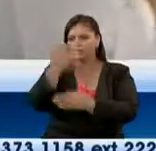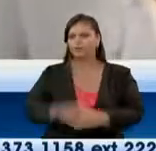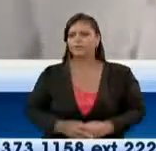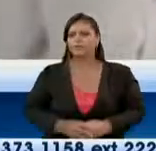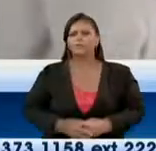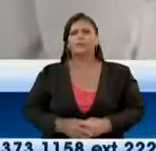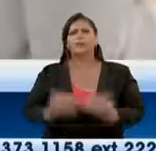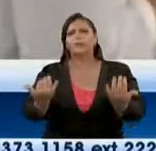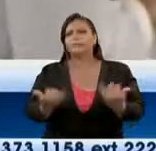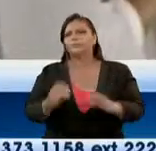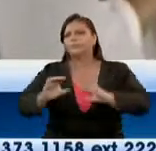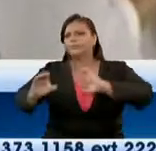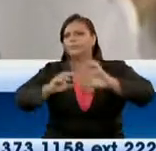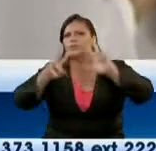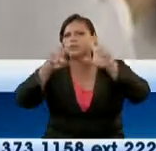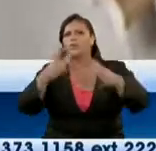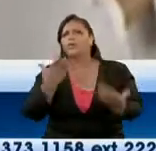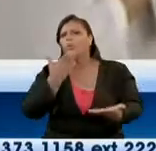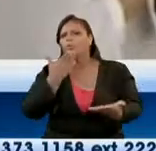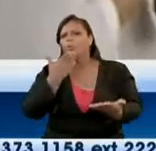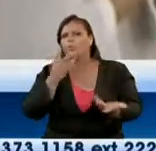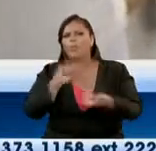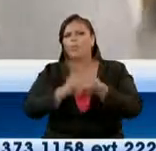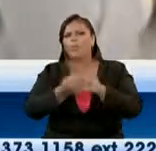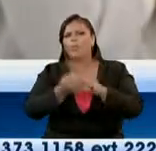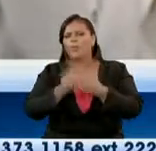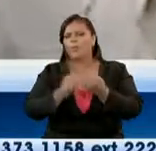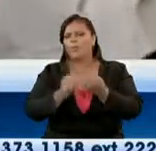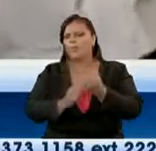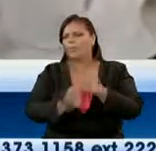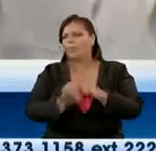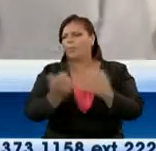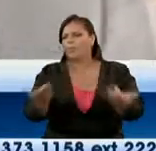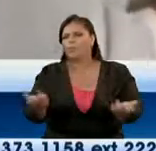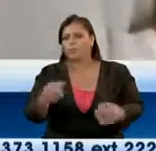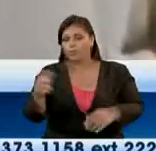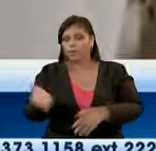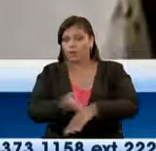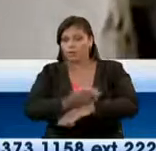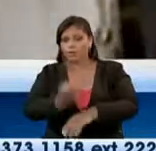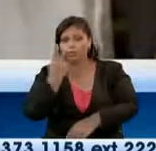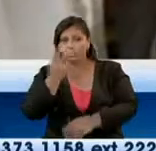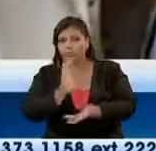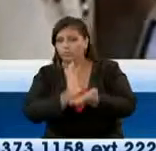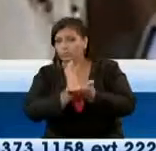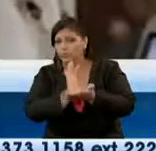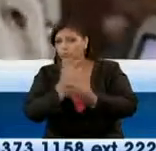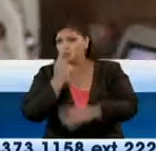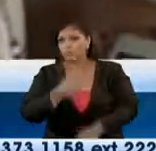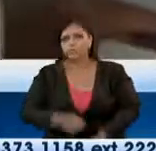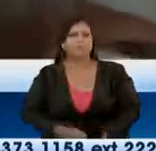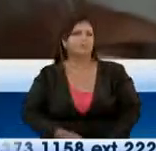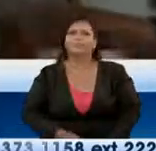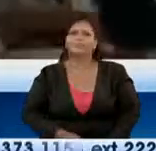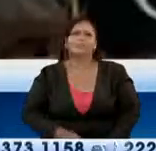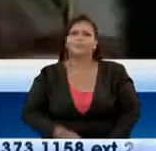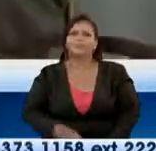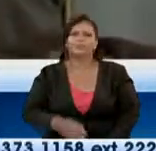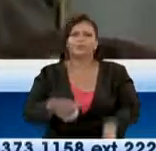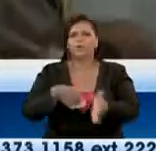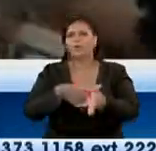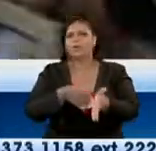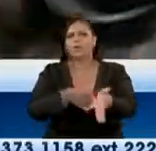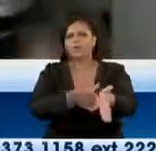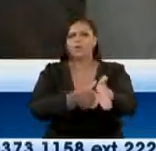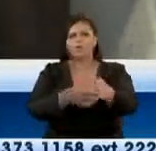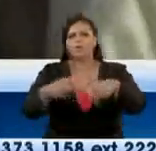en la Metrovía, ¿usted ha visto, ha sido testigo, ha sido víctima de qué? No, le digo la verdad que no he viajado casi mucho en Metrovía. ¿No viaja mucho